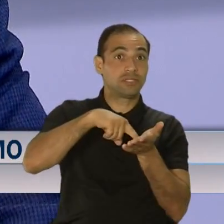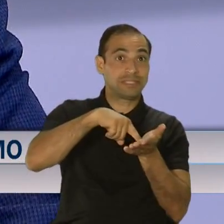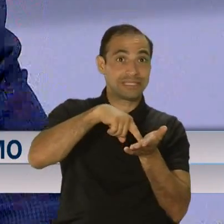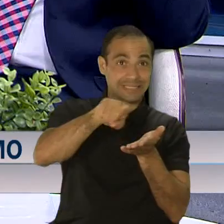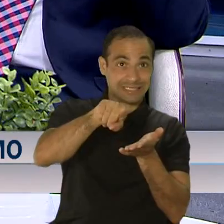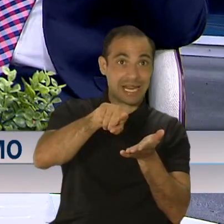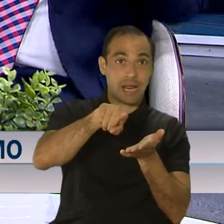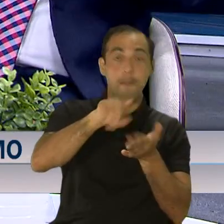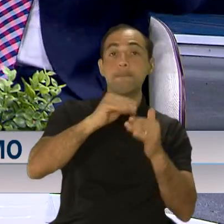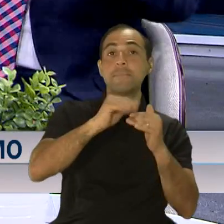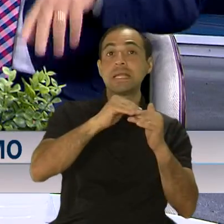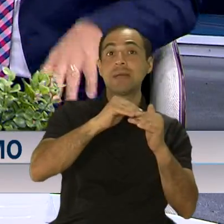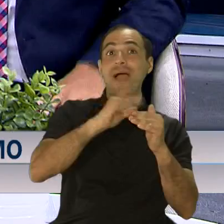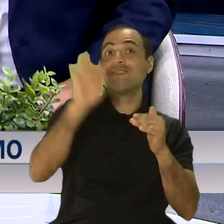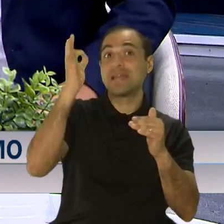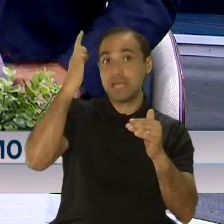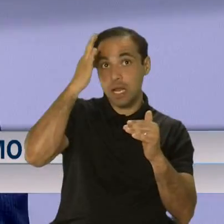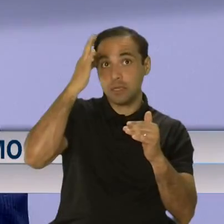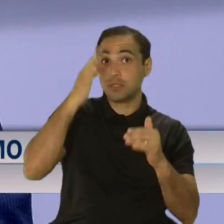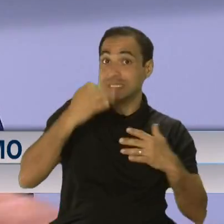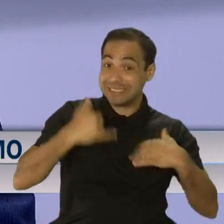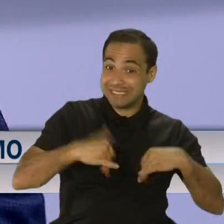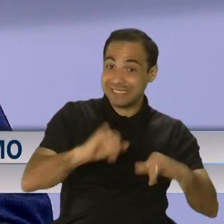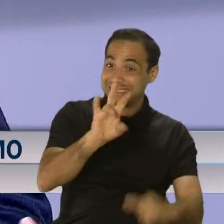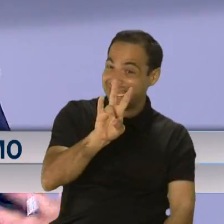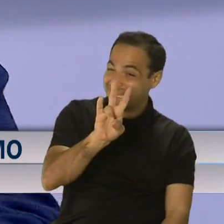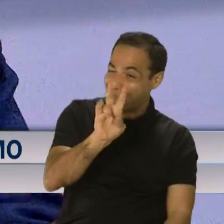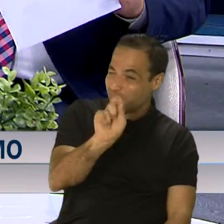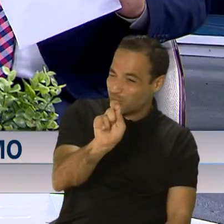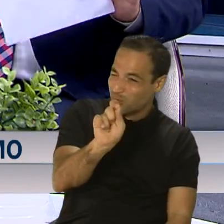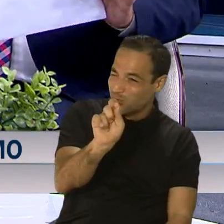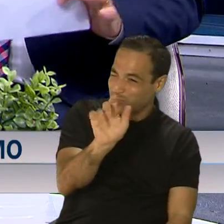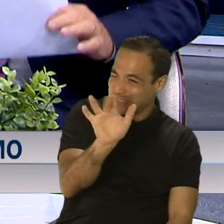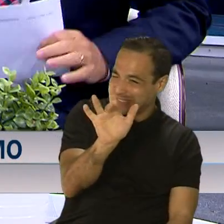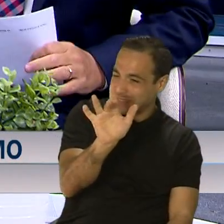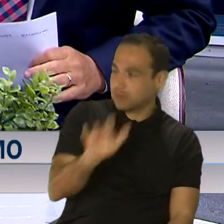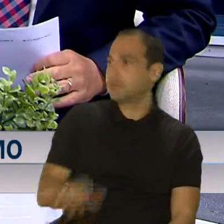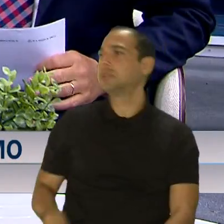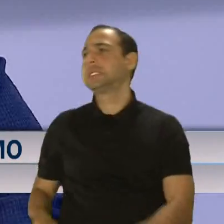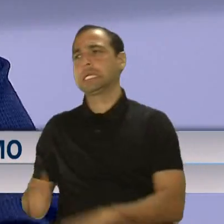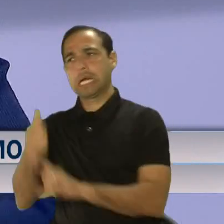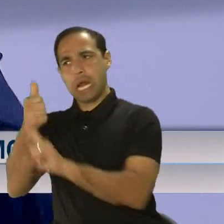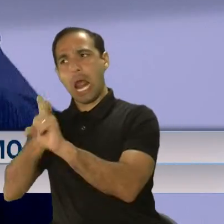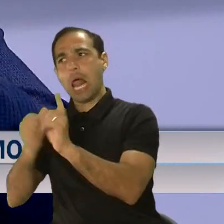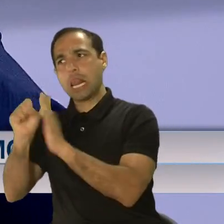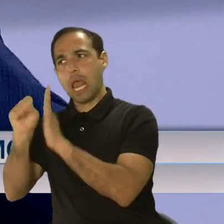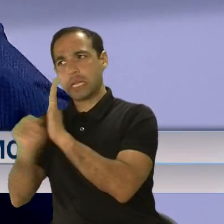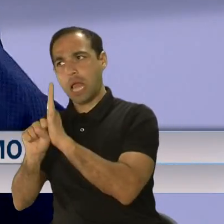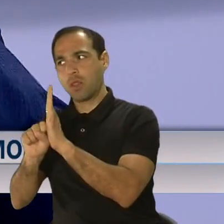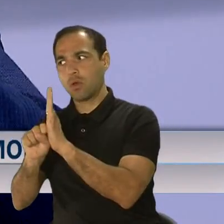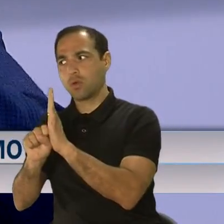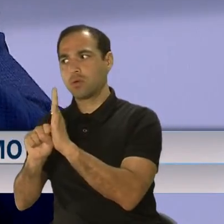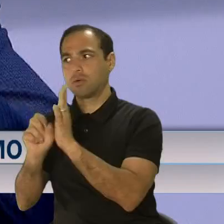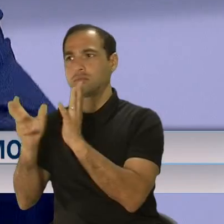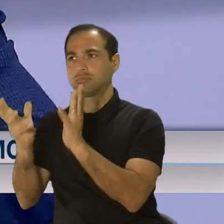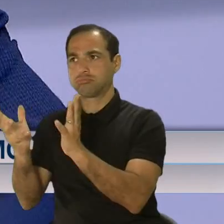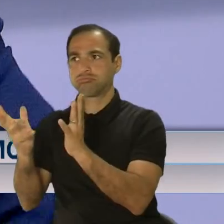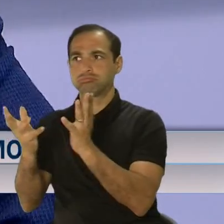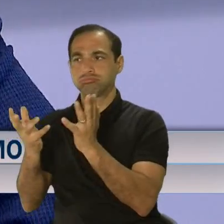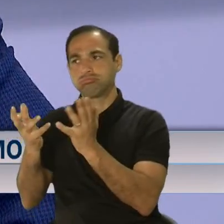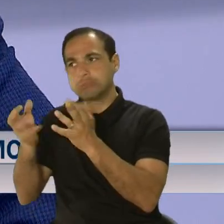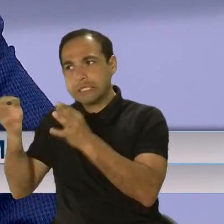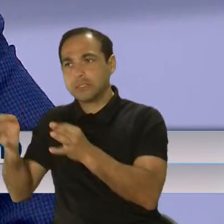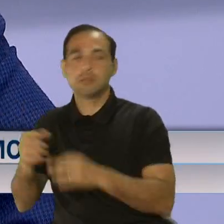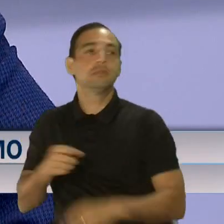7.25, vamos a establecer por ahí. El federal. El federal. Entonces, pero cada estado de jurisdicción puede tener como tal, establecer